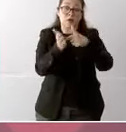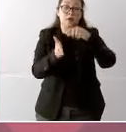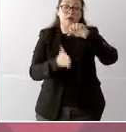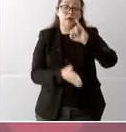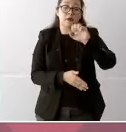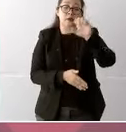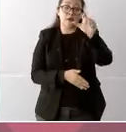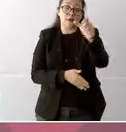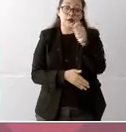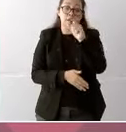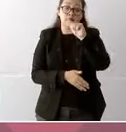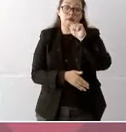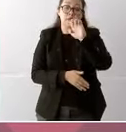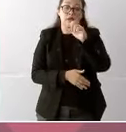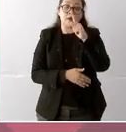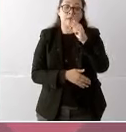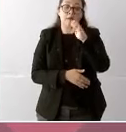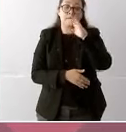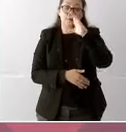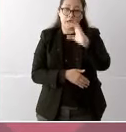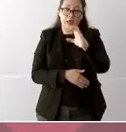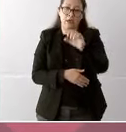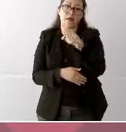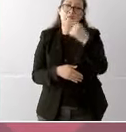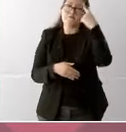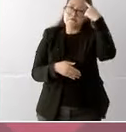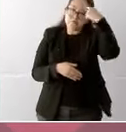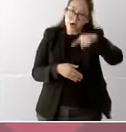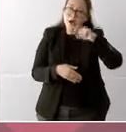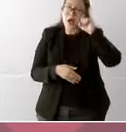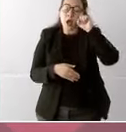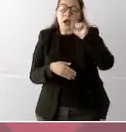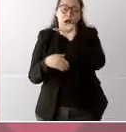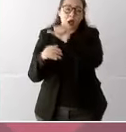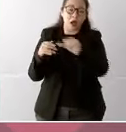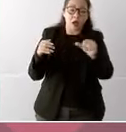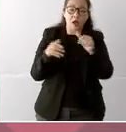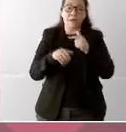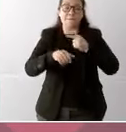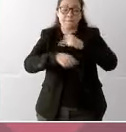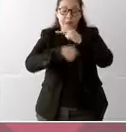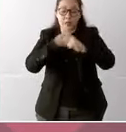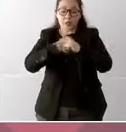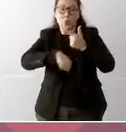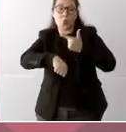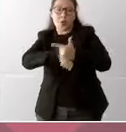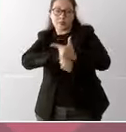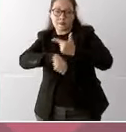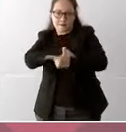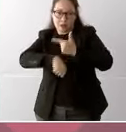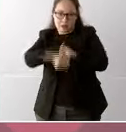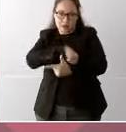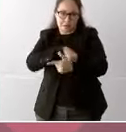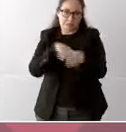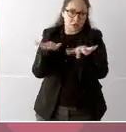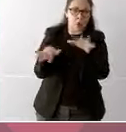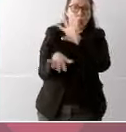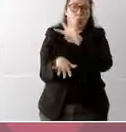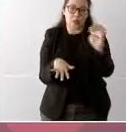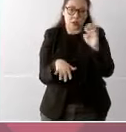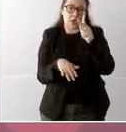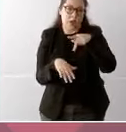hasta la frontera con Guatemala, más de 400 kilómetros.